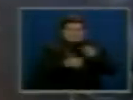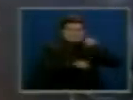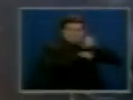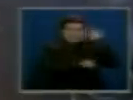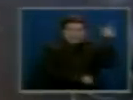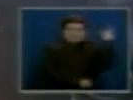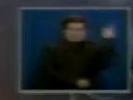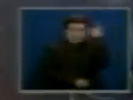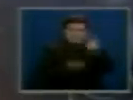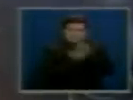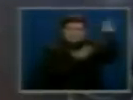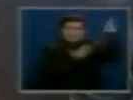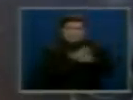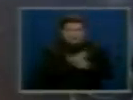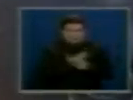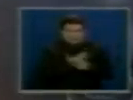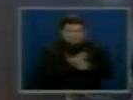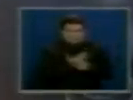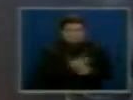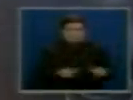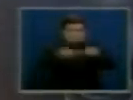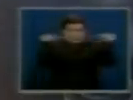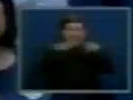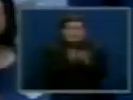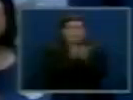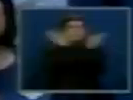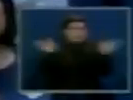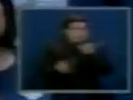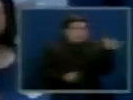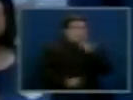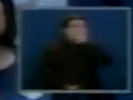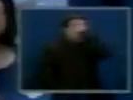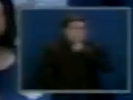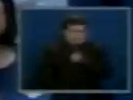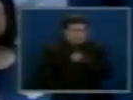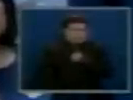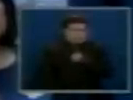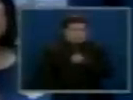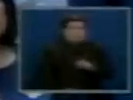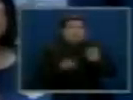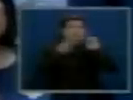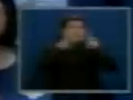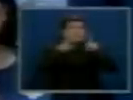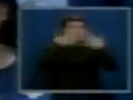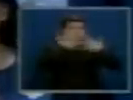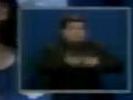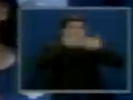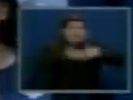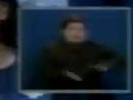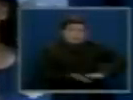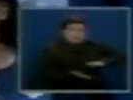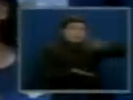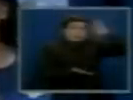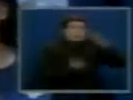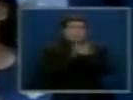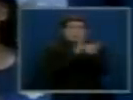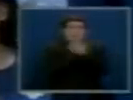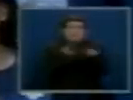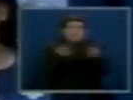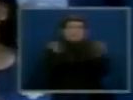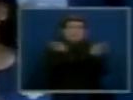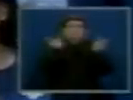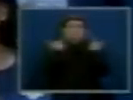políticas y programas, tanto en el ámbito público como en el privado, que permitan a las empresas incrementar su capacidad de producir